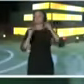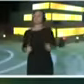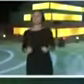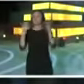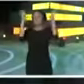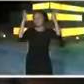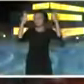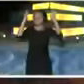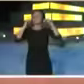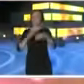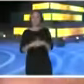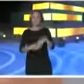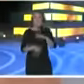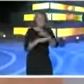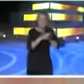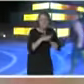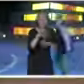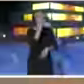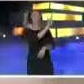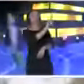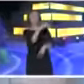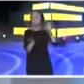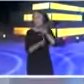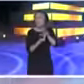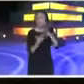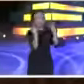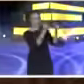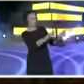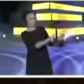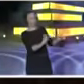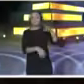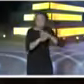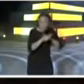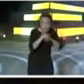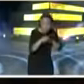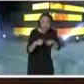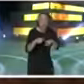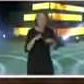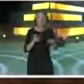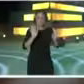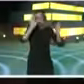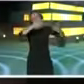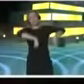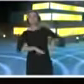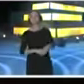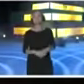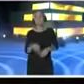una palmadita, la seguimos, así, la paramos, aló, la seguimos, abo, vale,